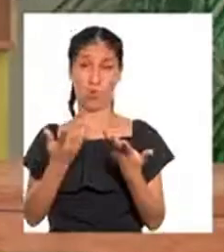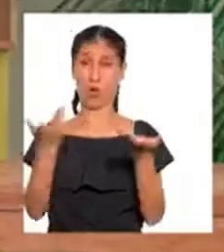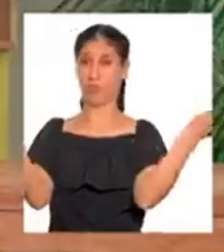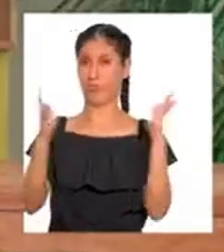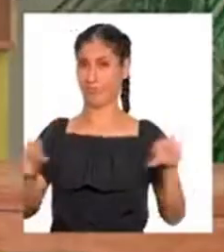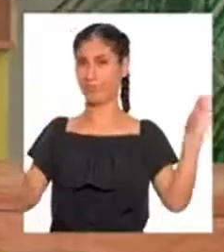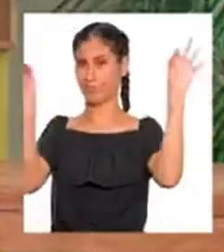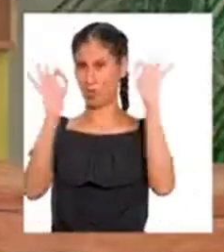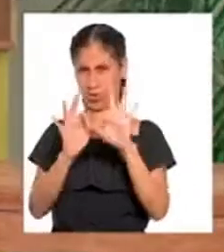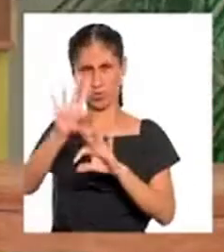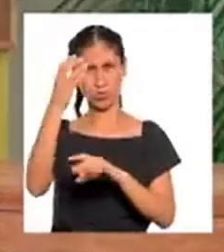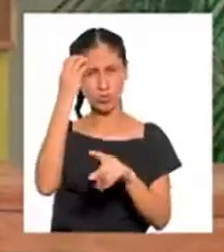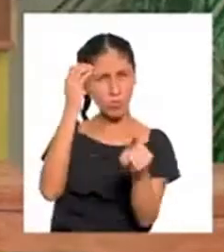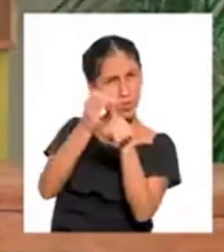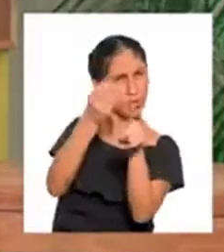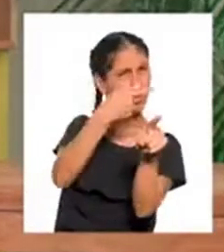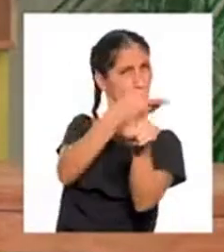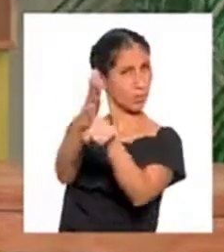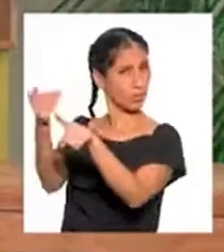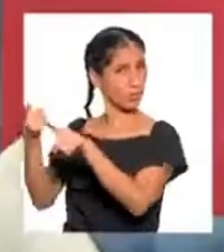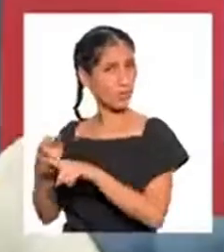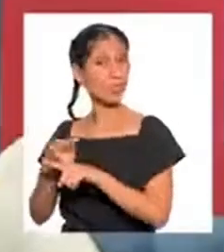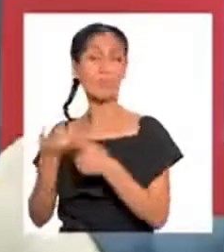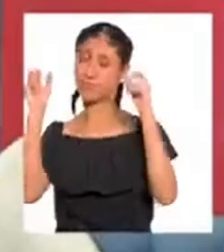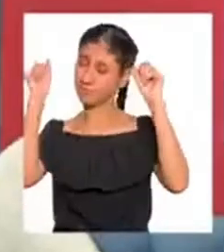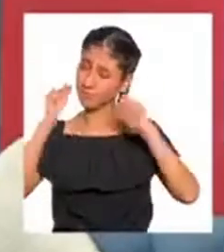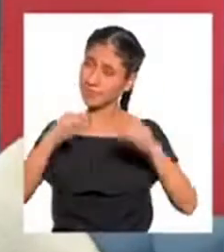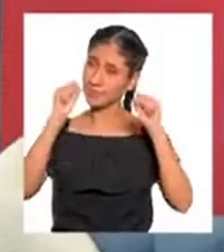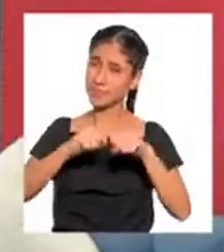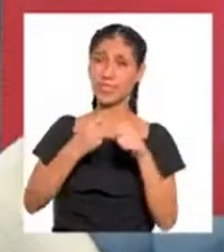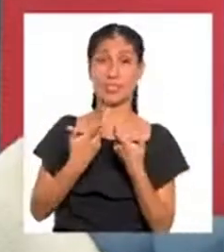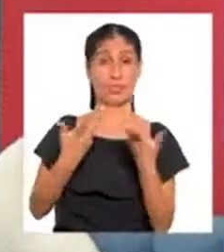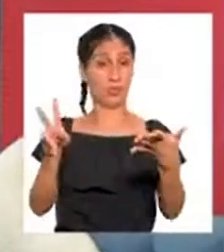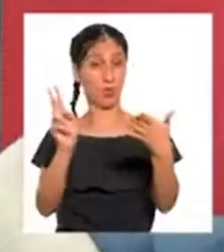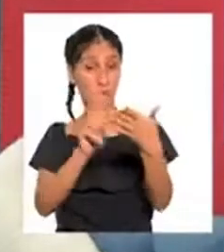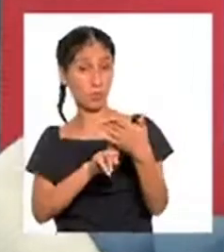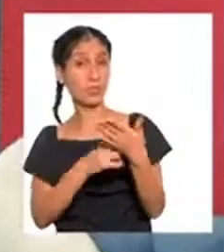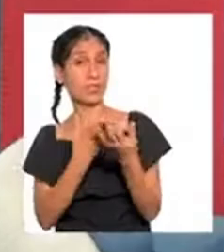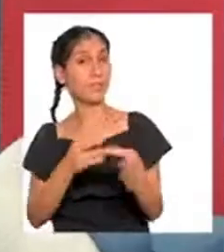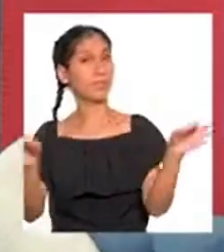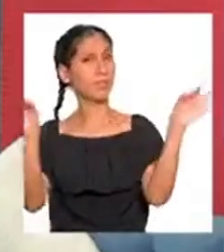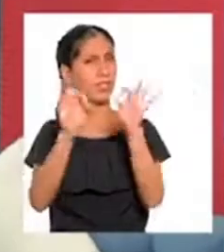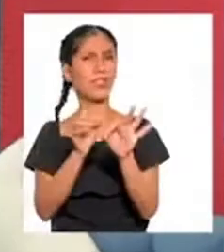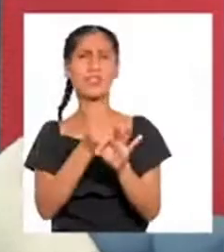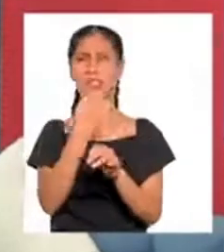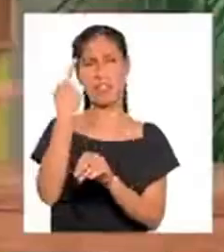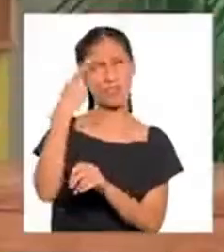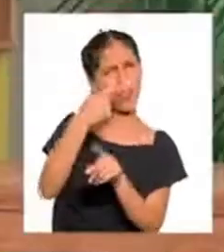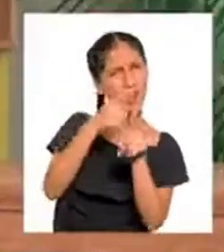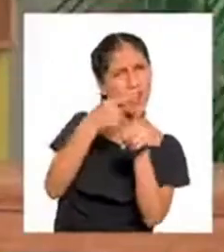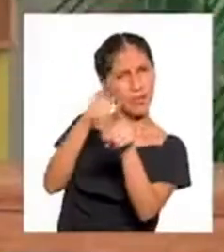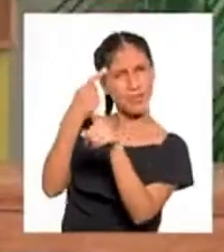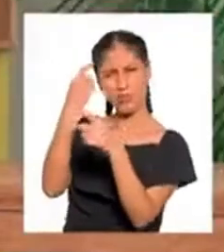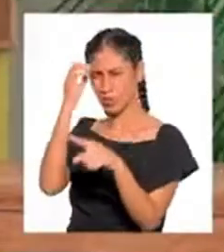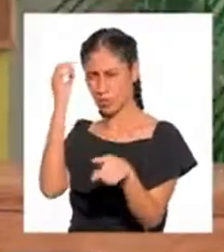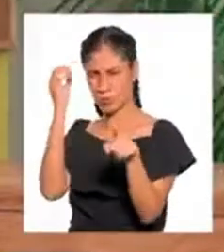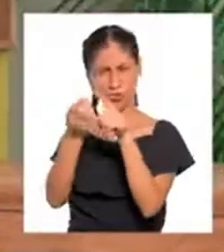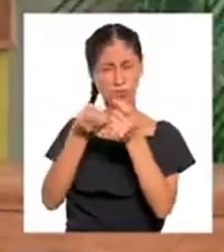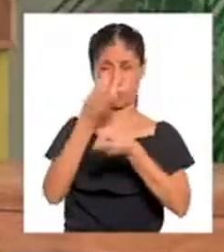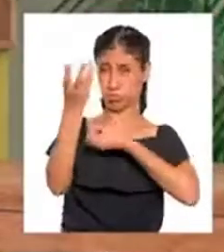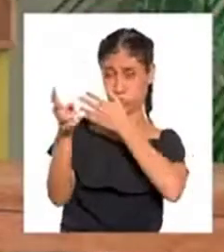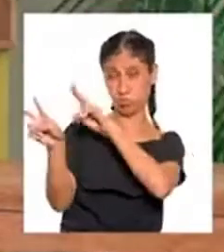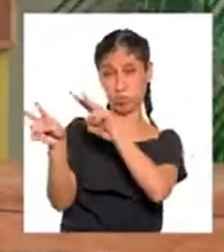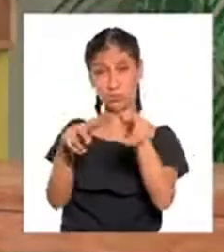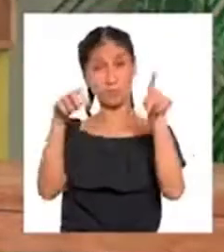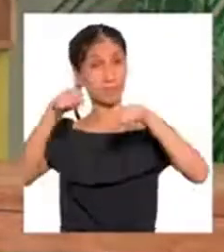¡Qué interesante las opiniones de la Promo 2021! Sí, qué enriquecedor es escuchar diversos puntos de vista. Sí, además,